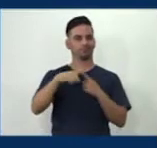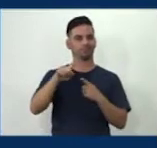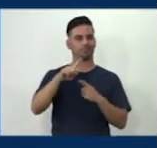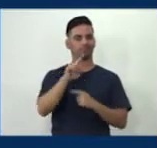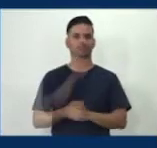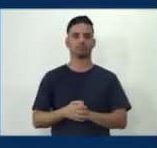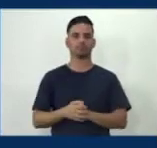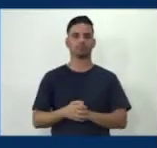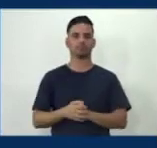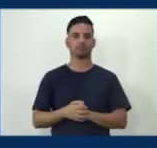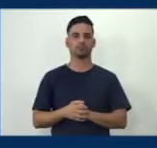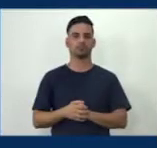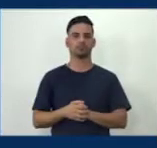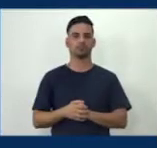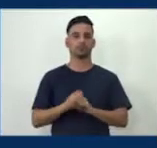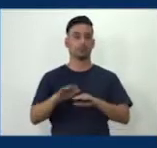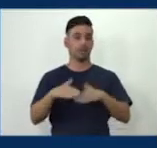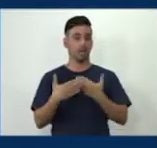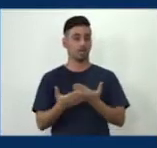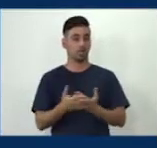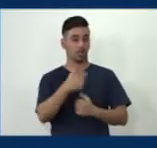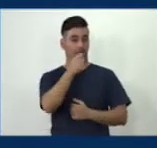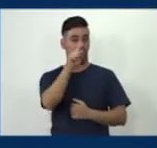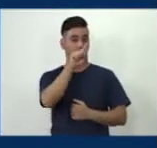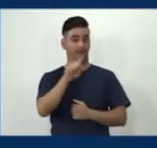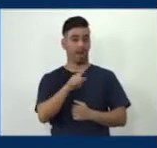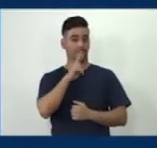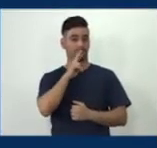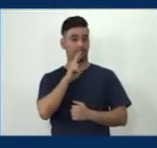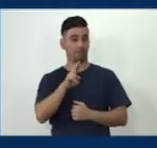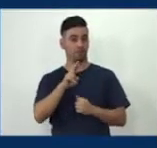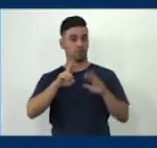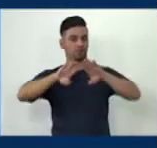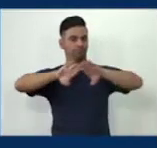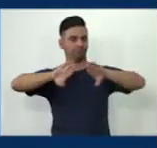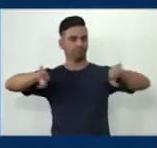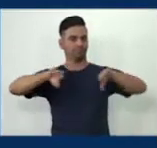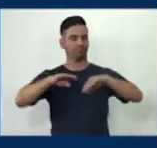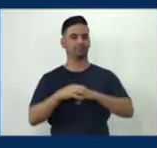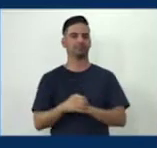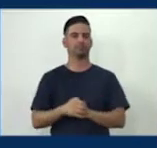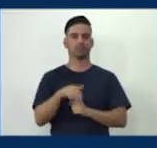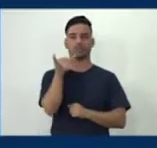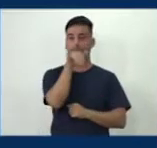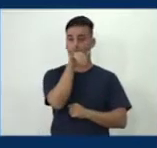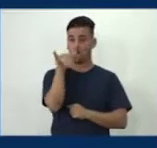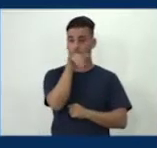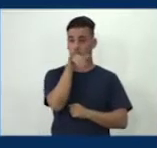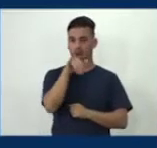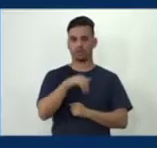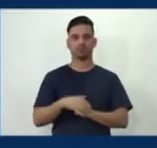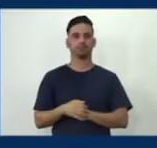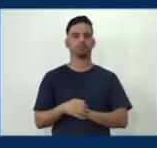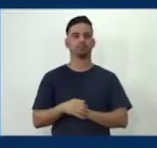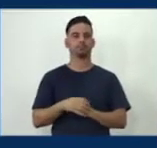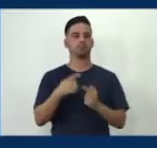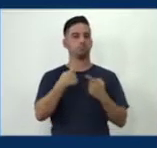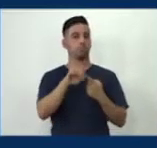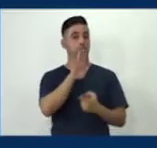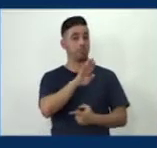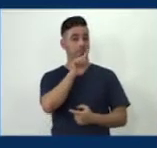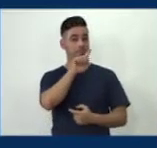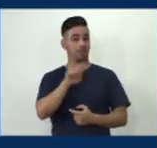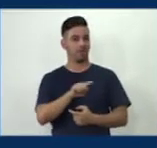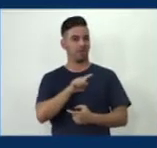Por lo tanto, en el caso A hay una repulsión porque los polos magnéticos, ¿cómo son? Iguales. En el B hay